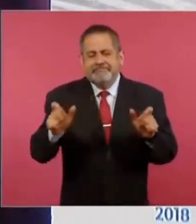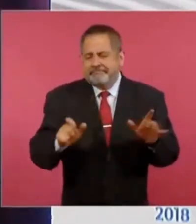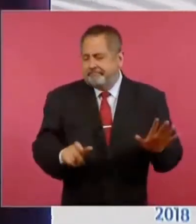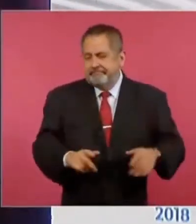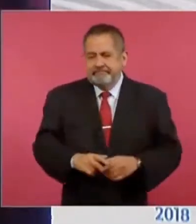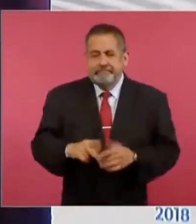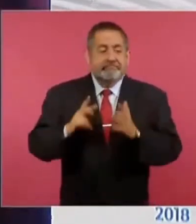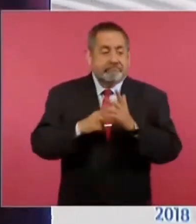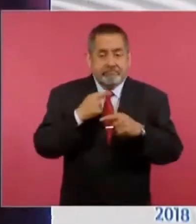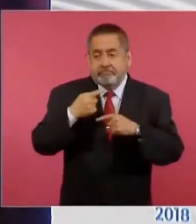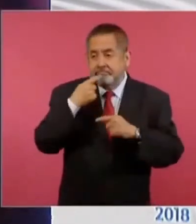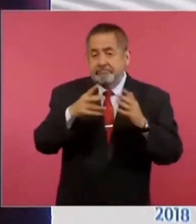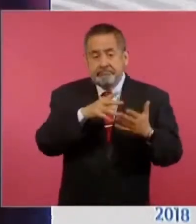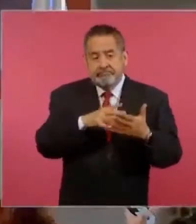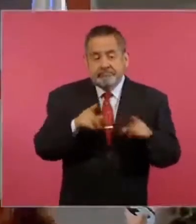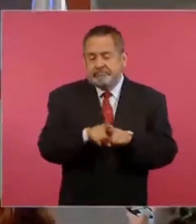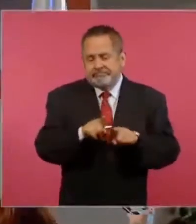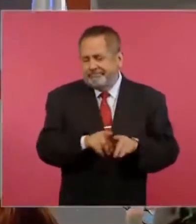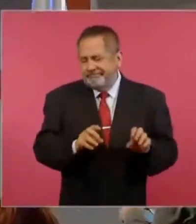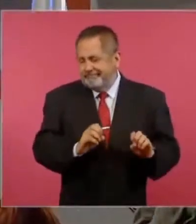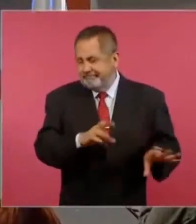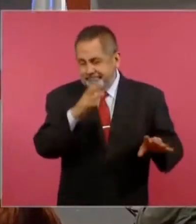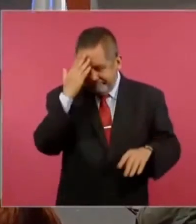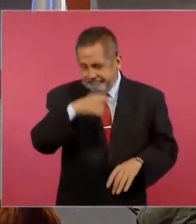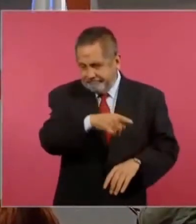no lo voy a repetir,